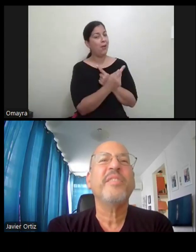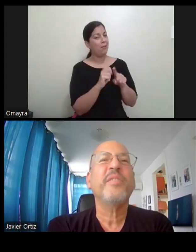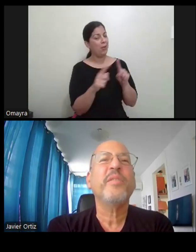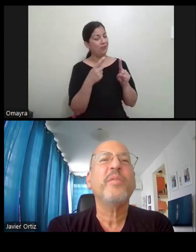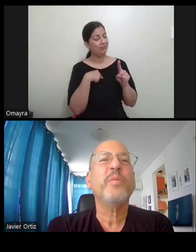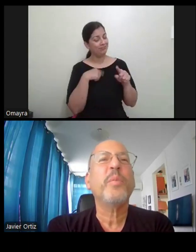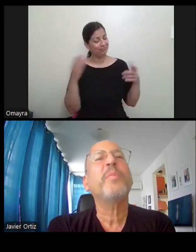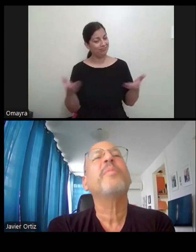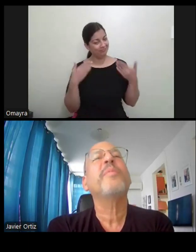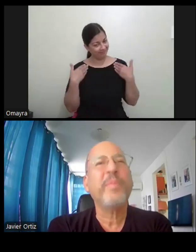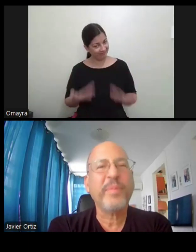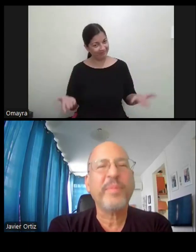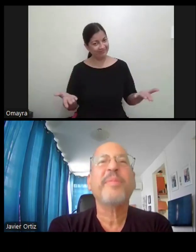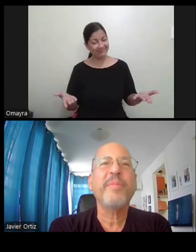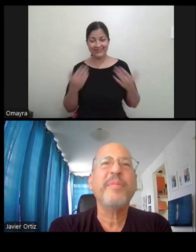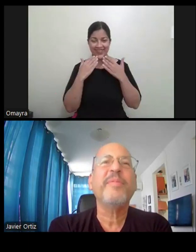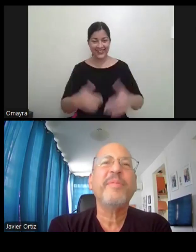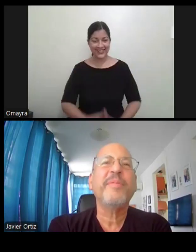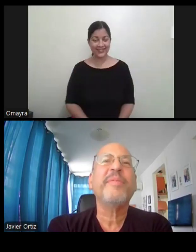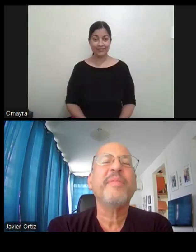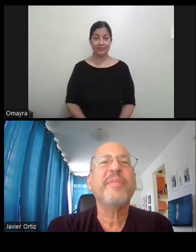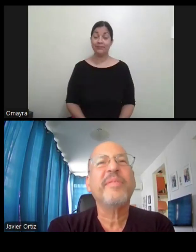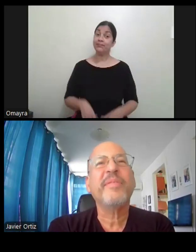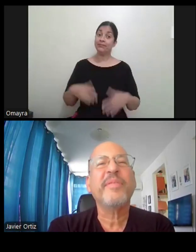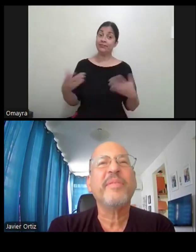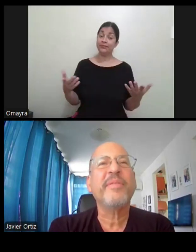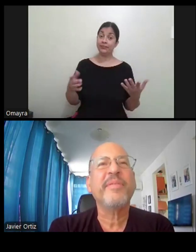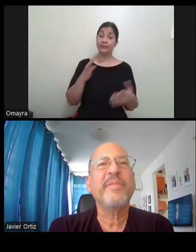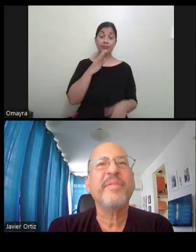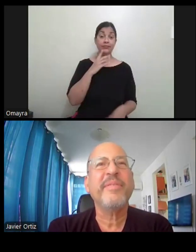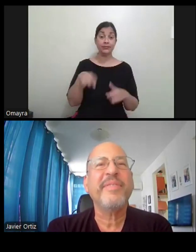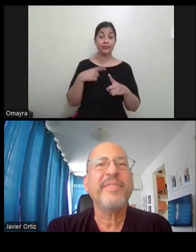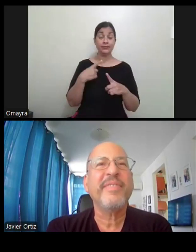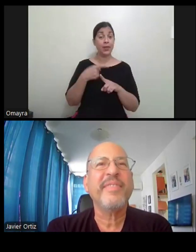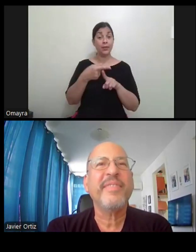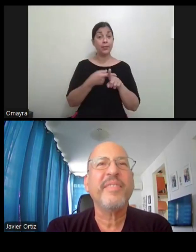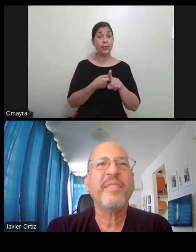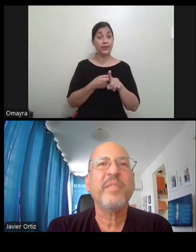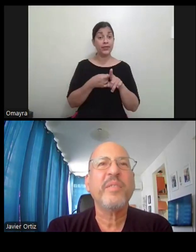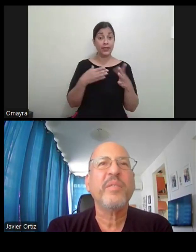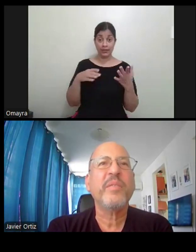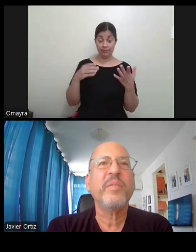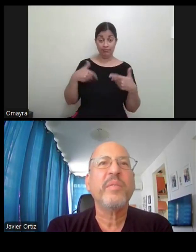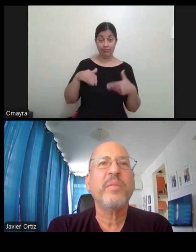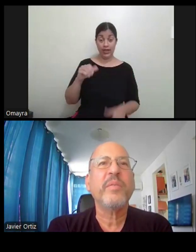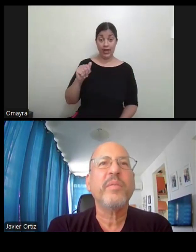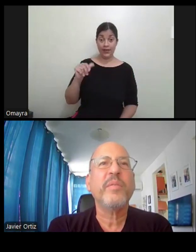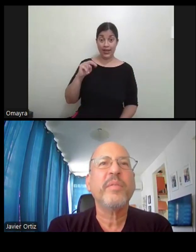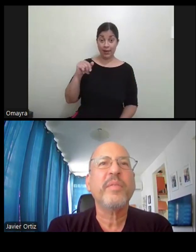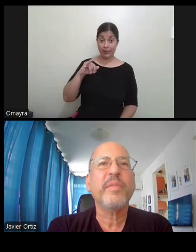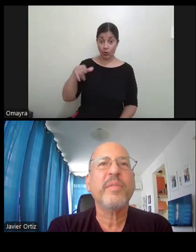ustedes. Muchas gracias. Mira, precisamente hablando del mes de Adriana Pantoja, esto fue un